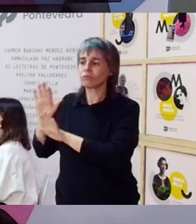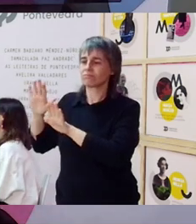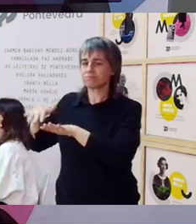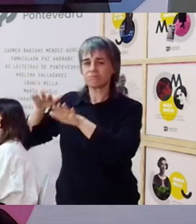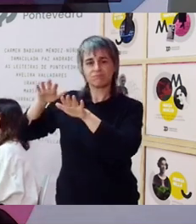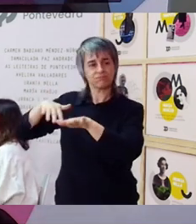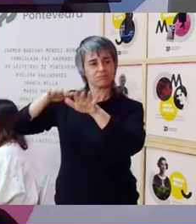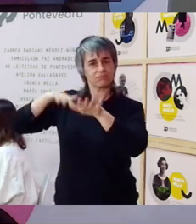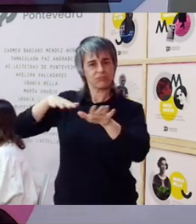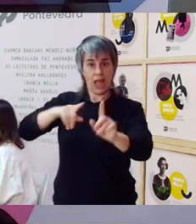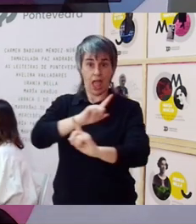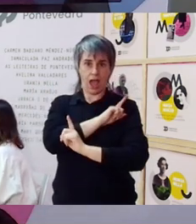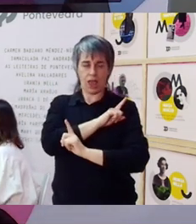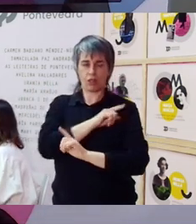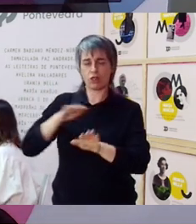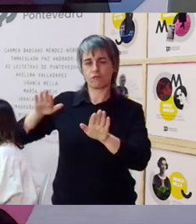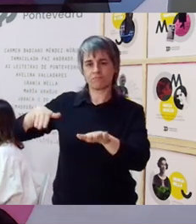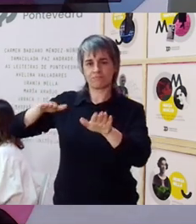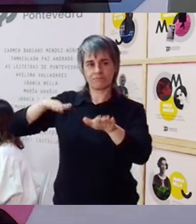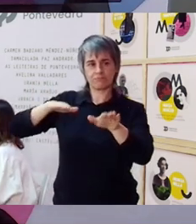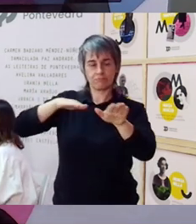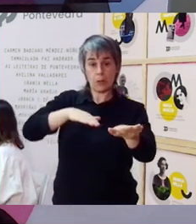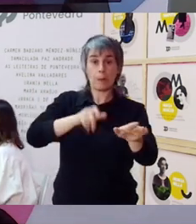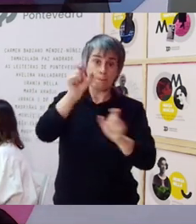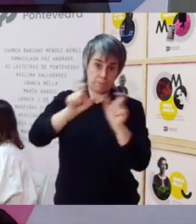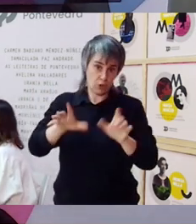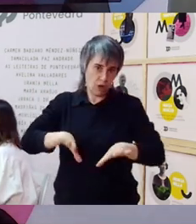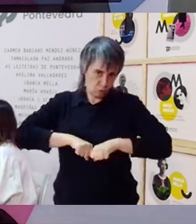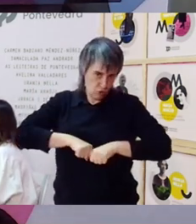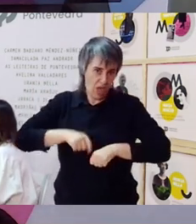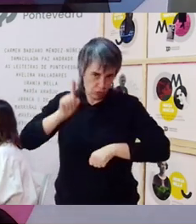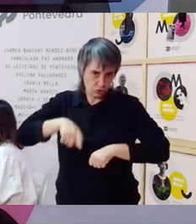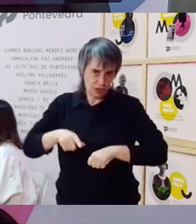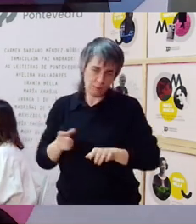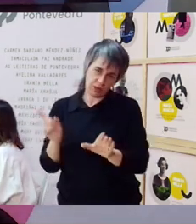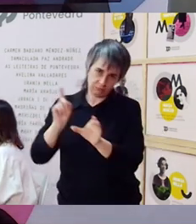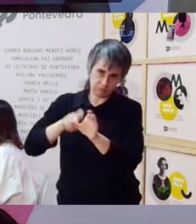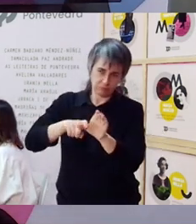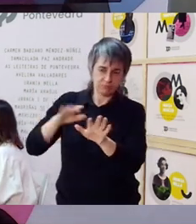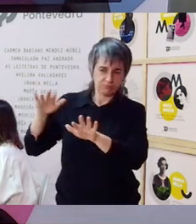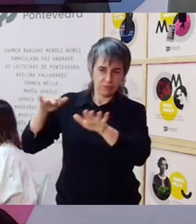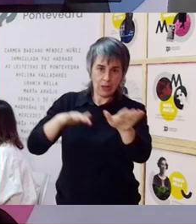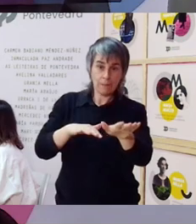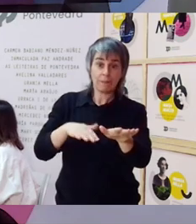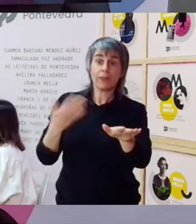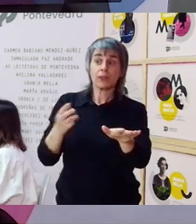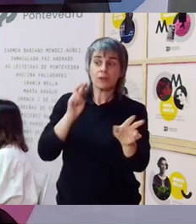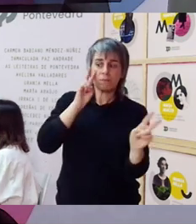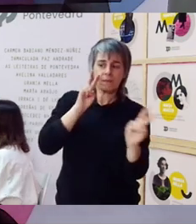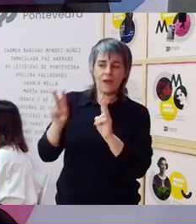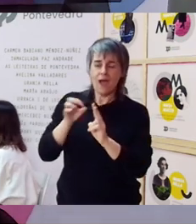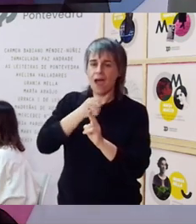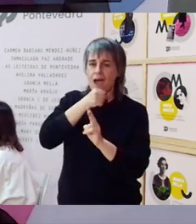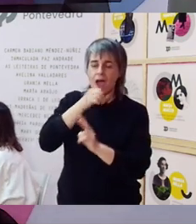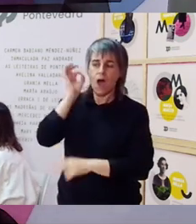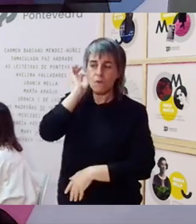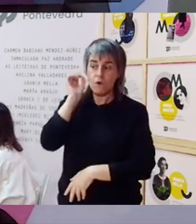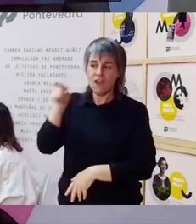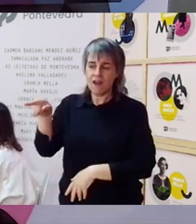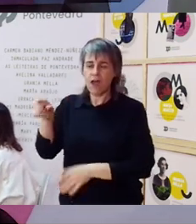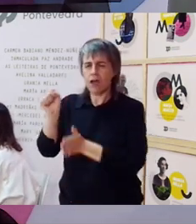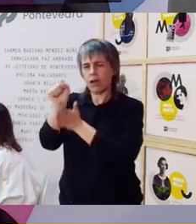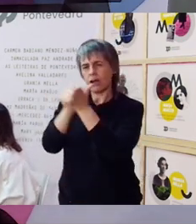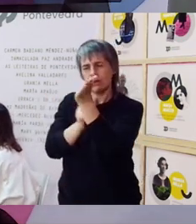e os refugiados que habían participado tamén. Entonces miraban a ela e ela iba con os guantes